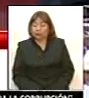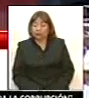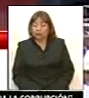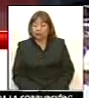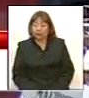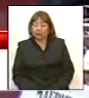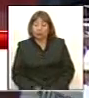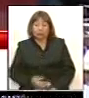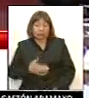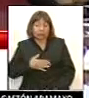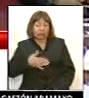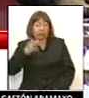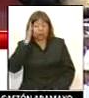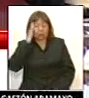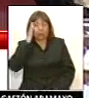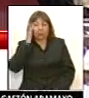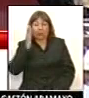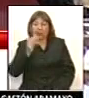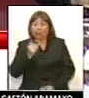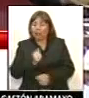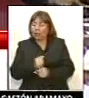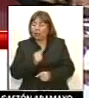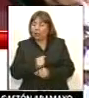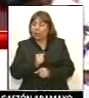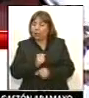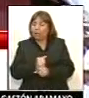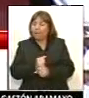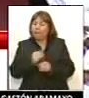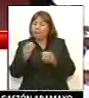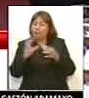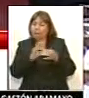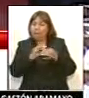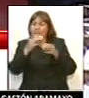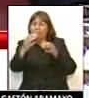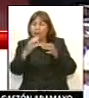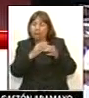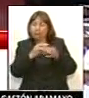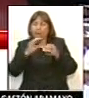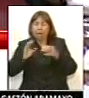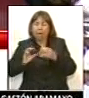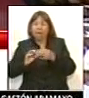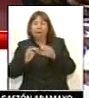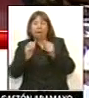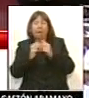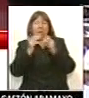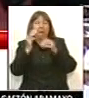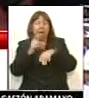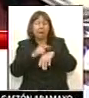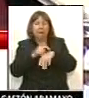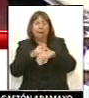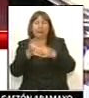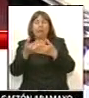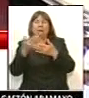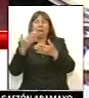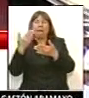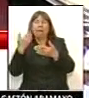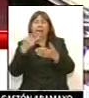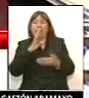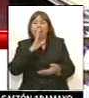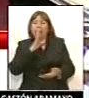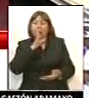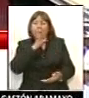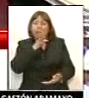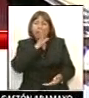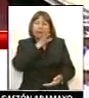porque sé el trabajo que están haciendo. Sé que han estado coordinando esto con mucho tiempo y con mucha antelación, hablando con un montón